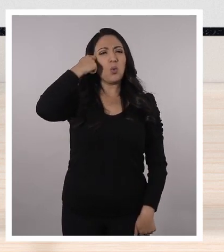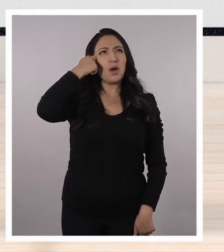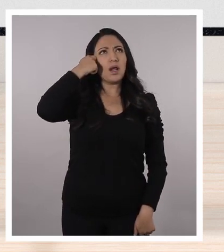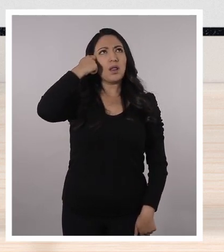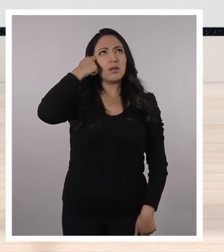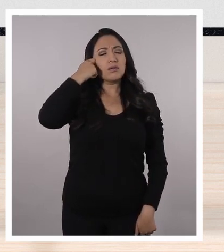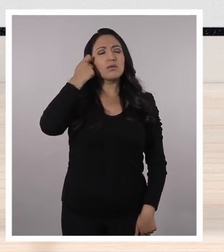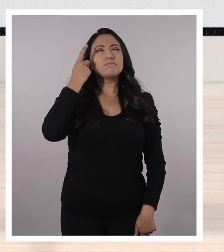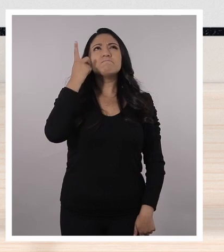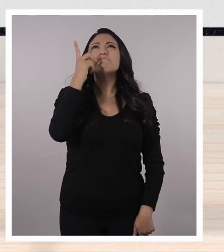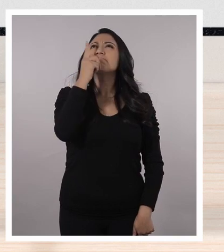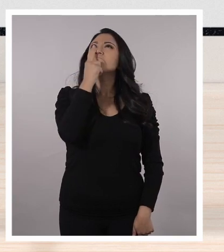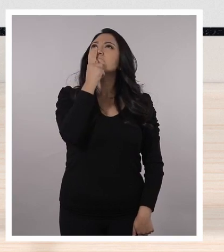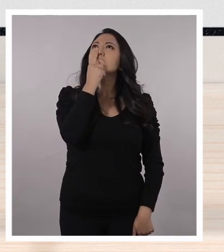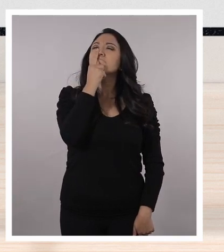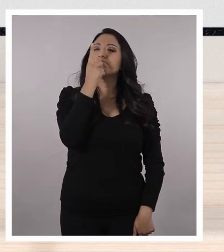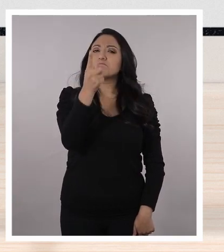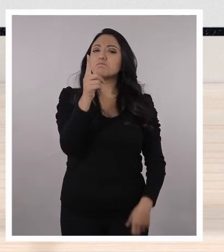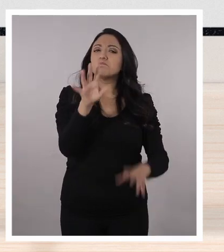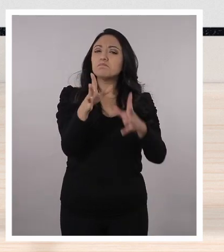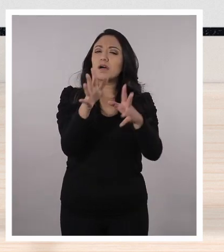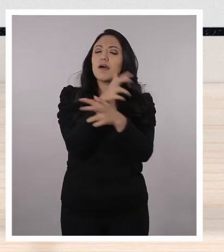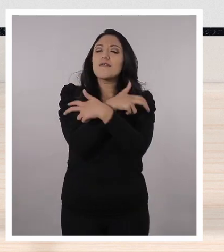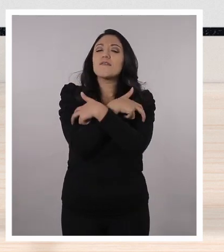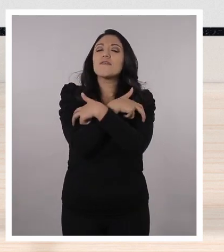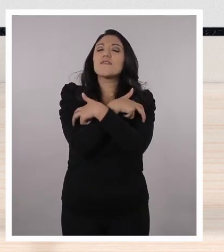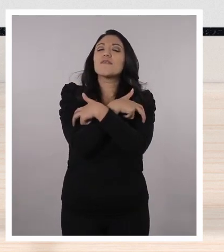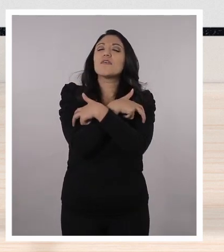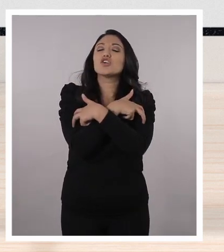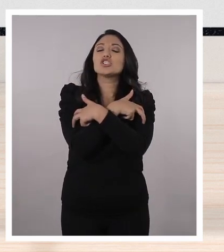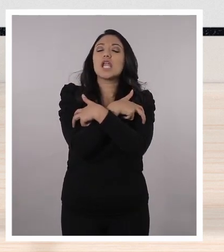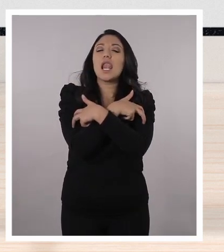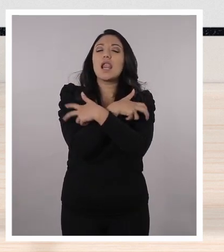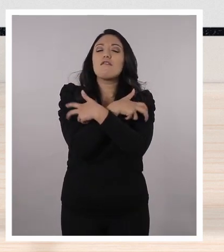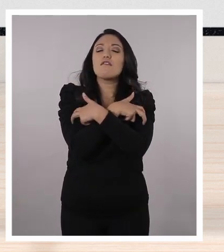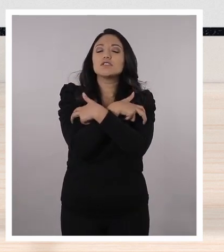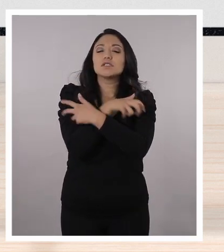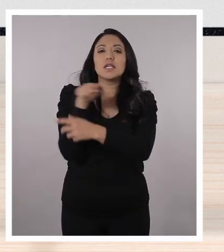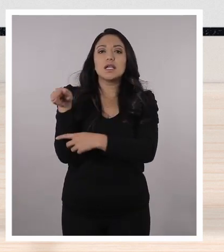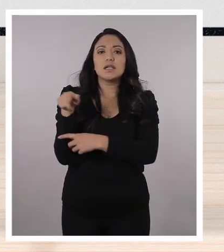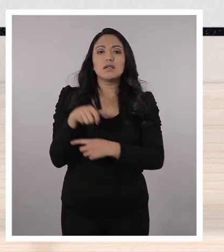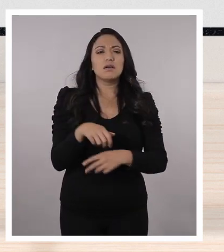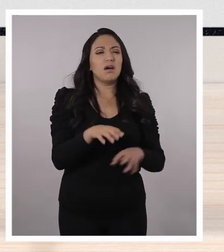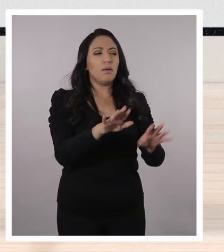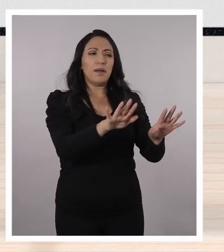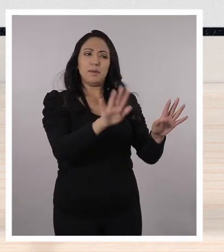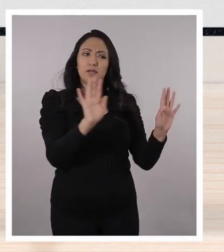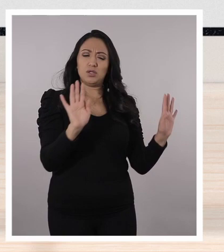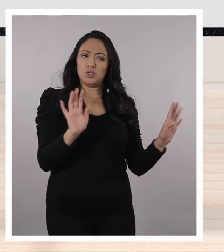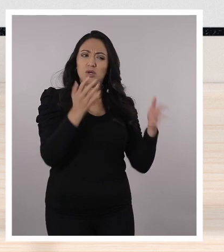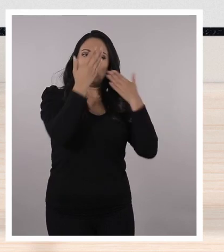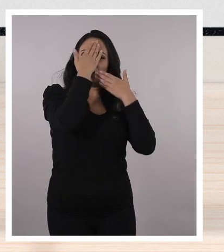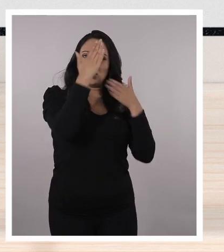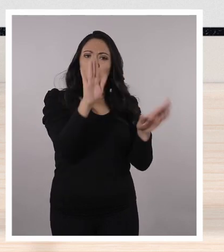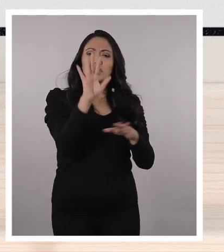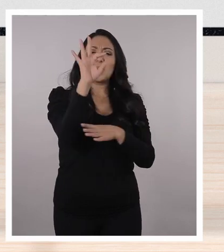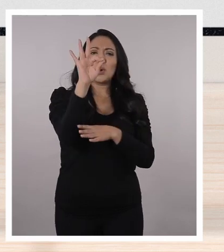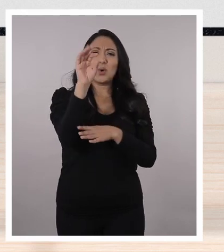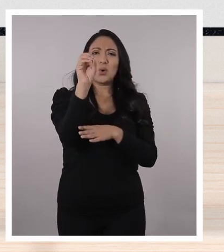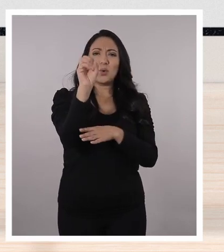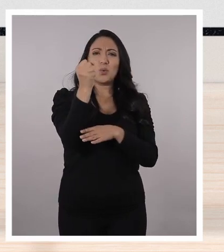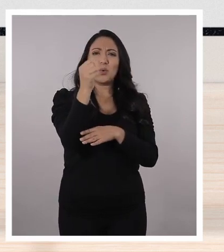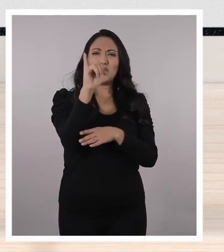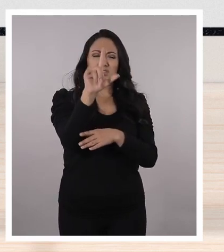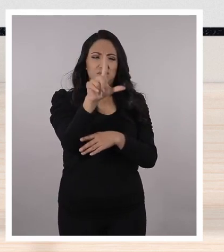a algo? ¿A qué? Parece ser un fósil vegetal. Un fósil, profe. A ver, yo de fósiles he